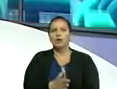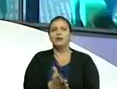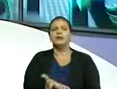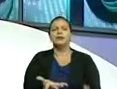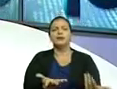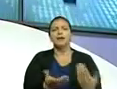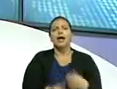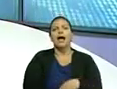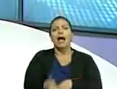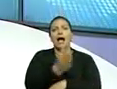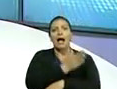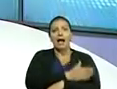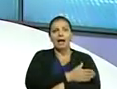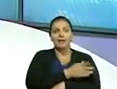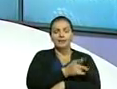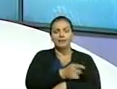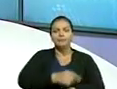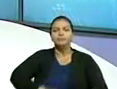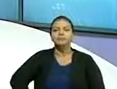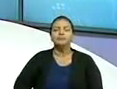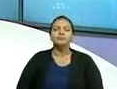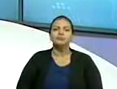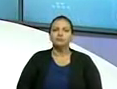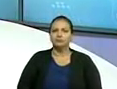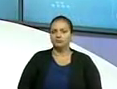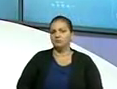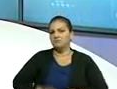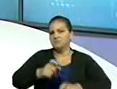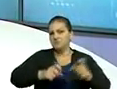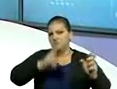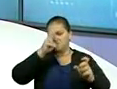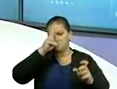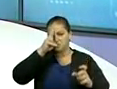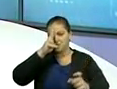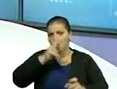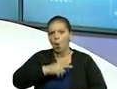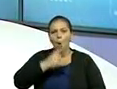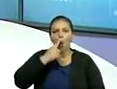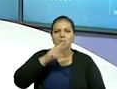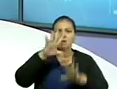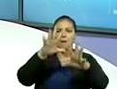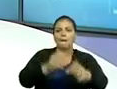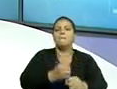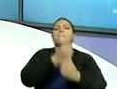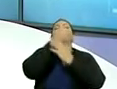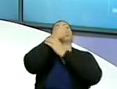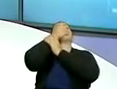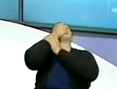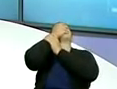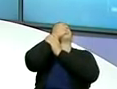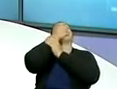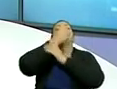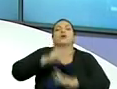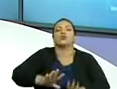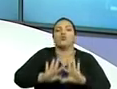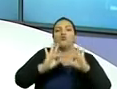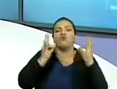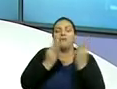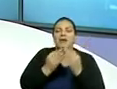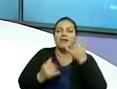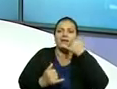varias llamadas telefónicas a sus familiares pidiéndoles como recompensa $100,000. Aquí está la información para